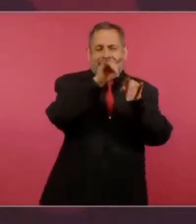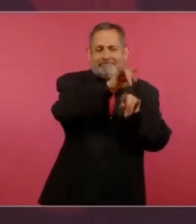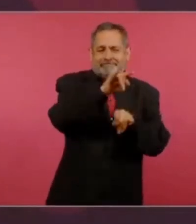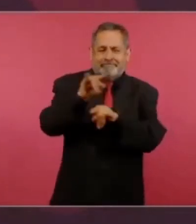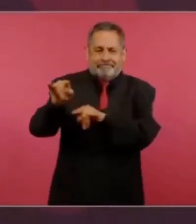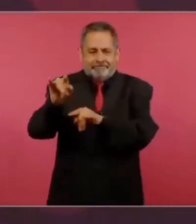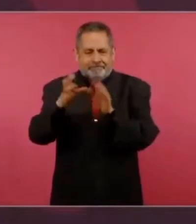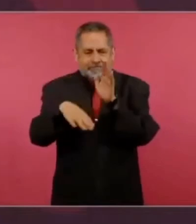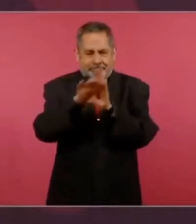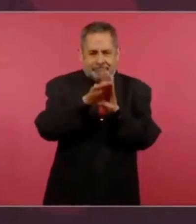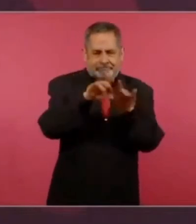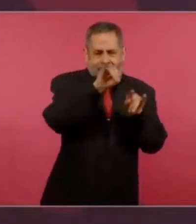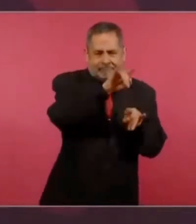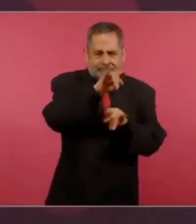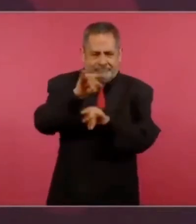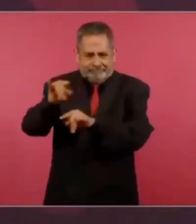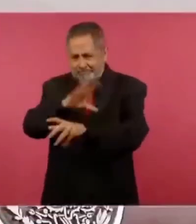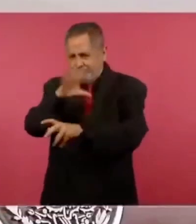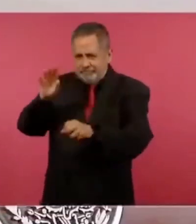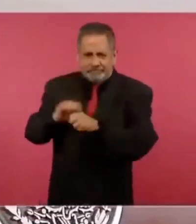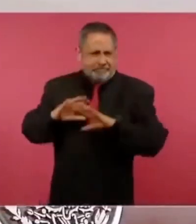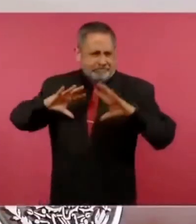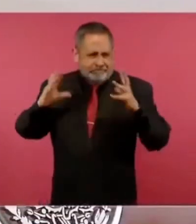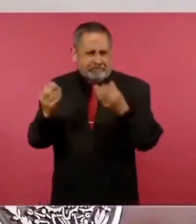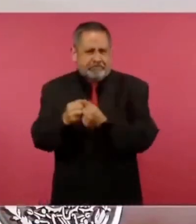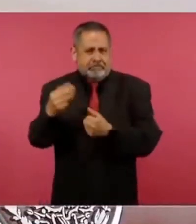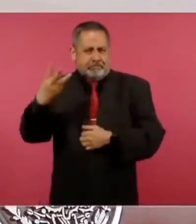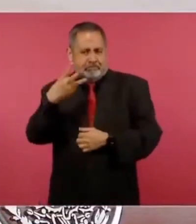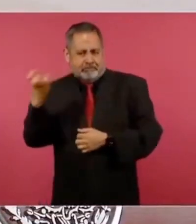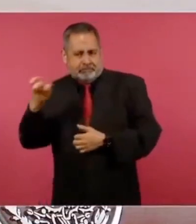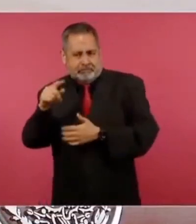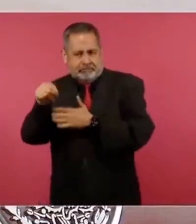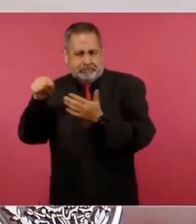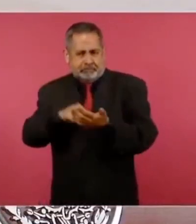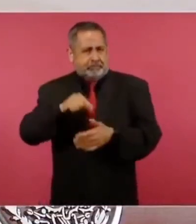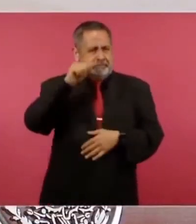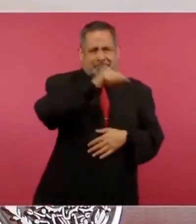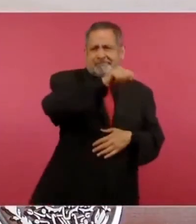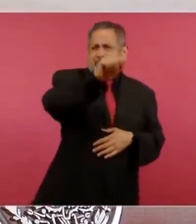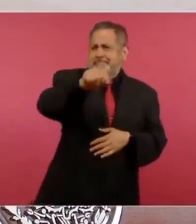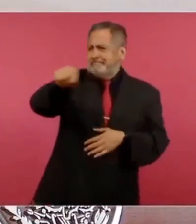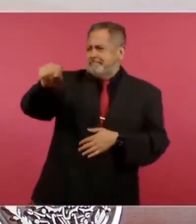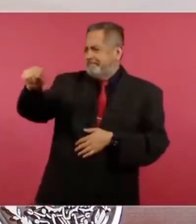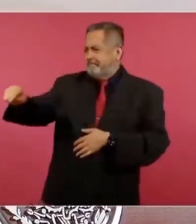más de 300 cuarteles